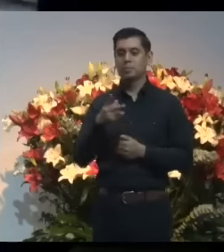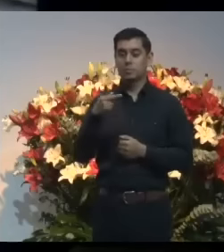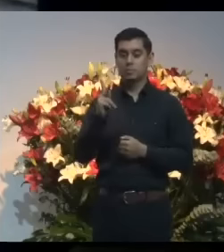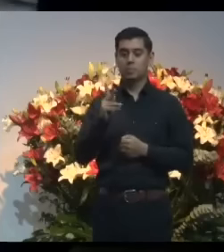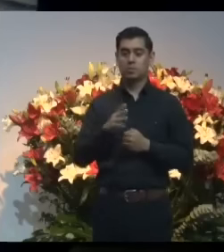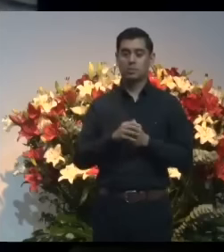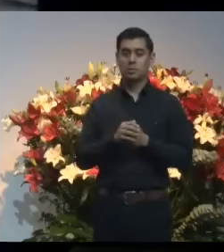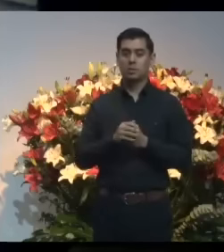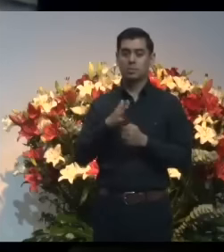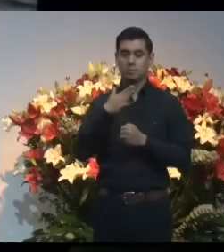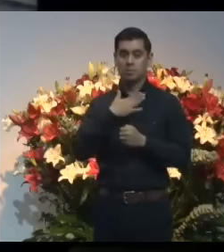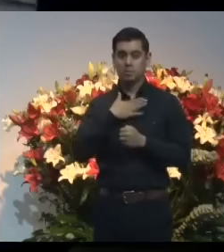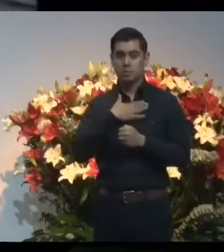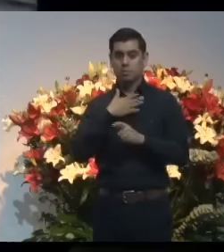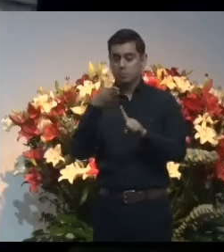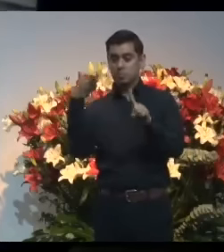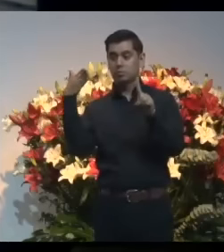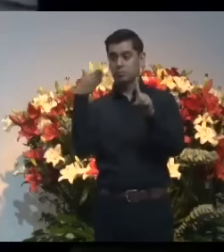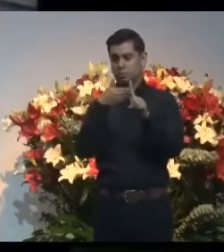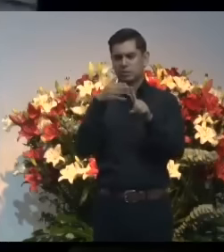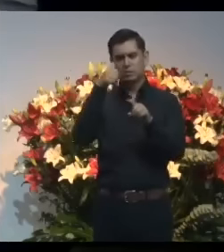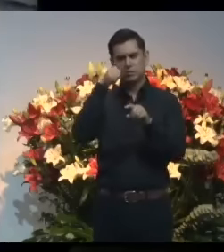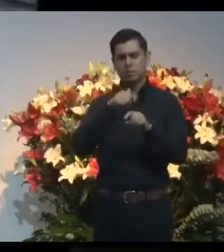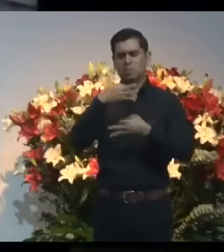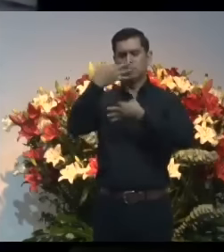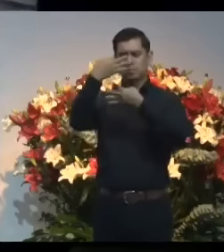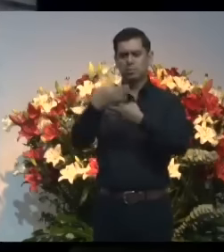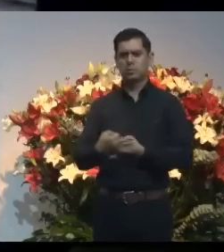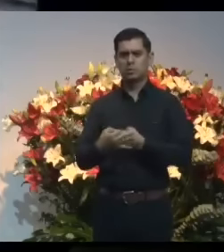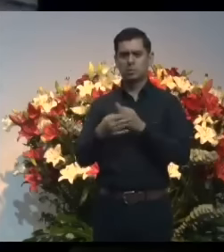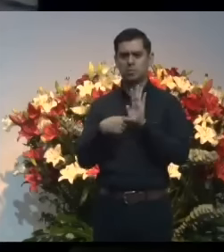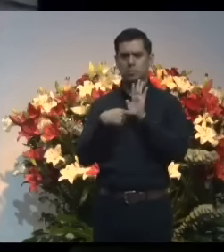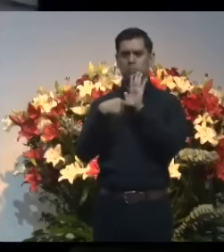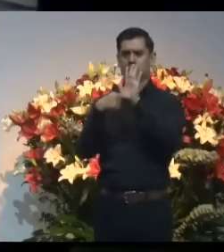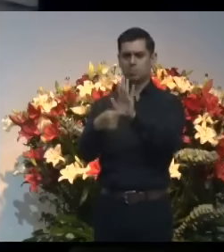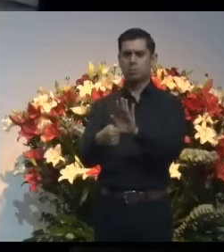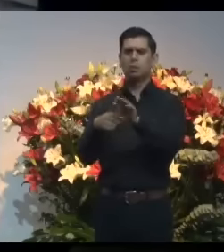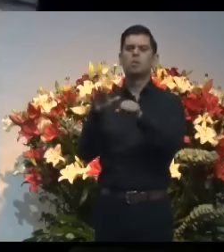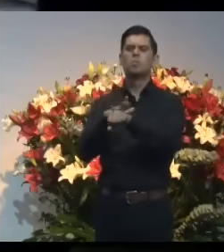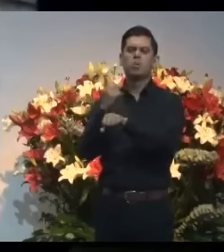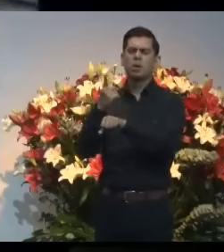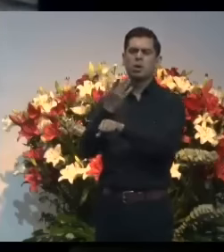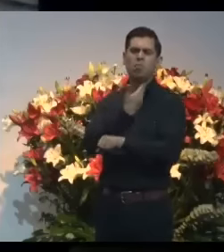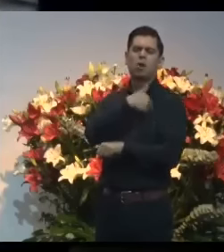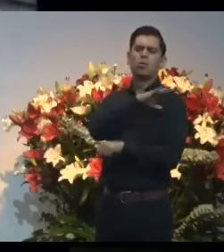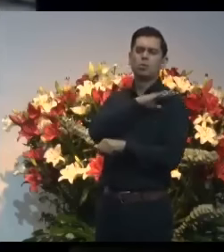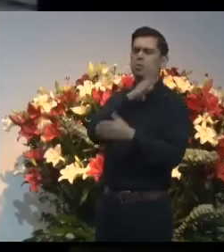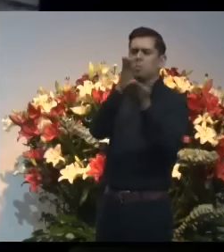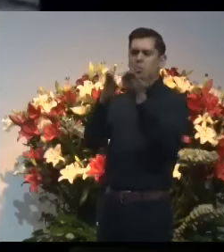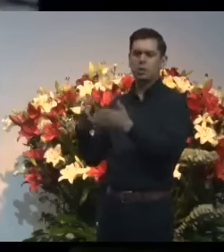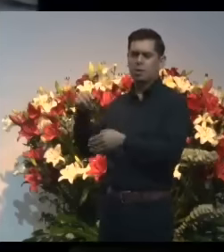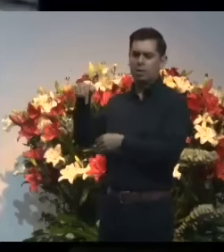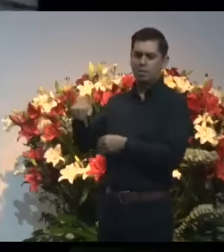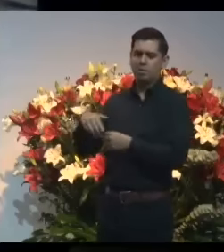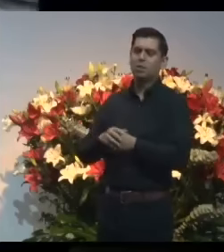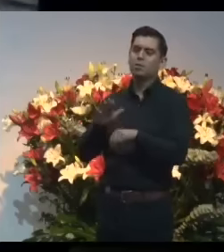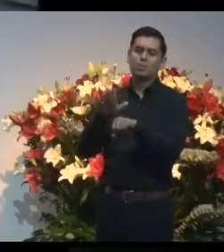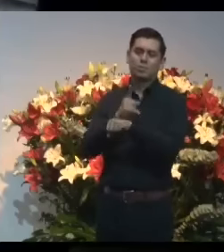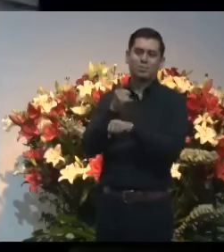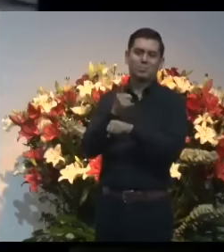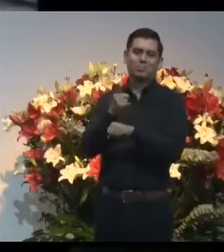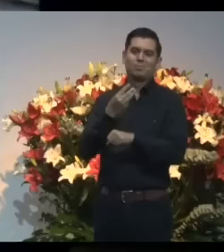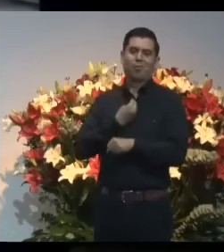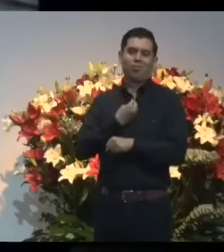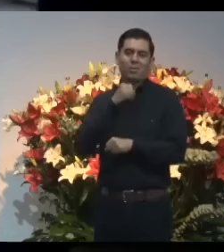mi estrategia pues va a ser dar la cara, como aquí. A ver, ¿por qué no viene Sheinbaum aquí? Porque ella no aguantaría un debate como